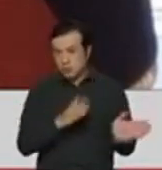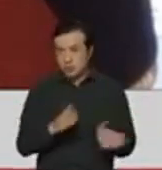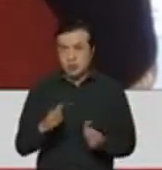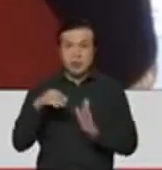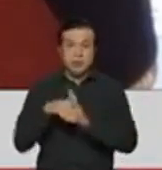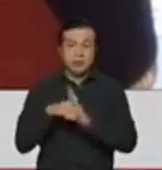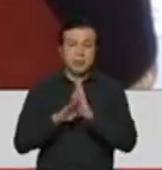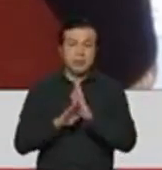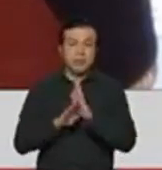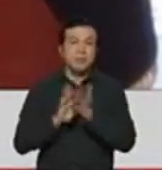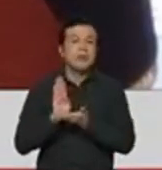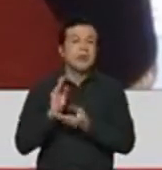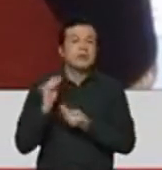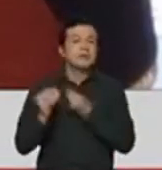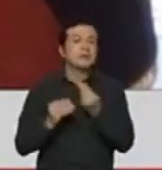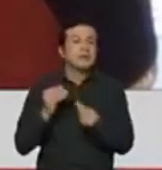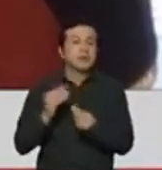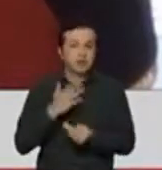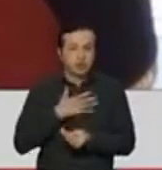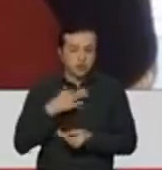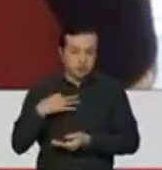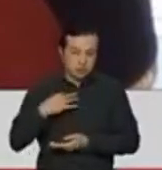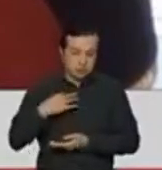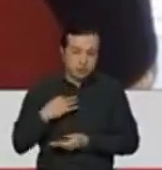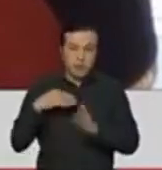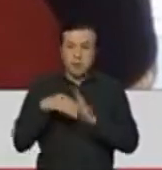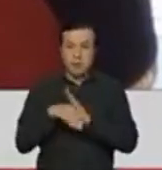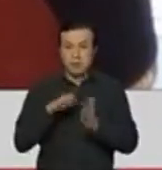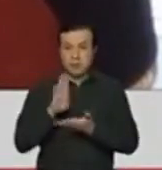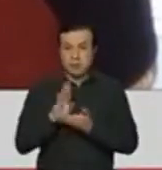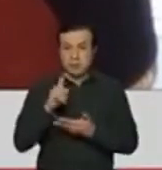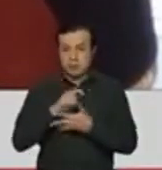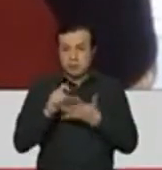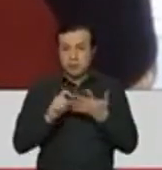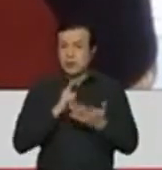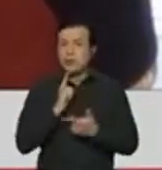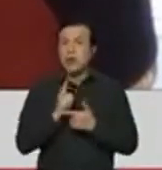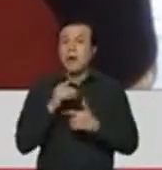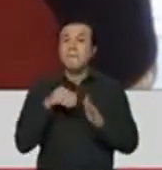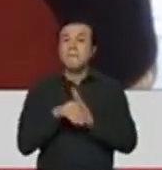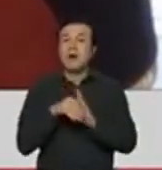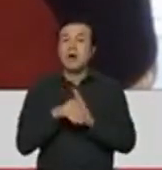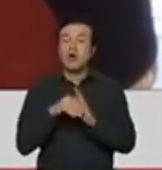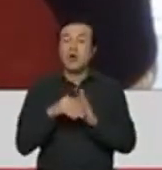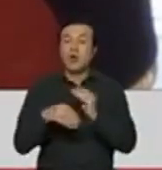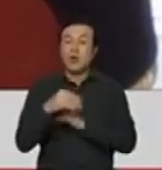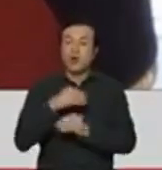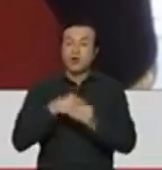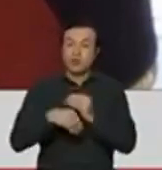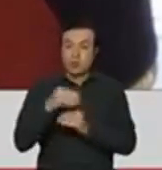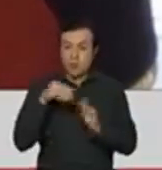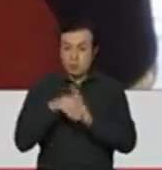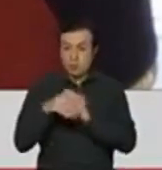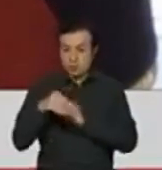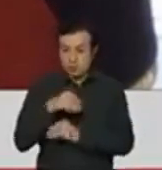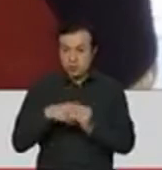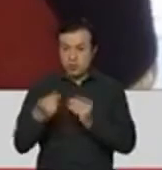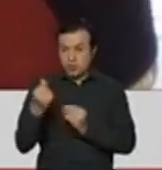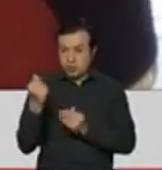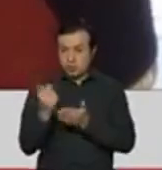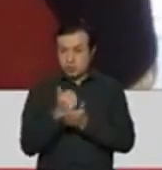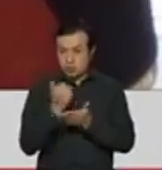BIES. Uh-huh. Y para eso estoy. El BIES tiene que ser una banca de inversión que sea un factor de